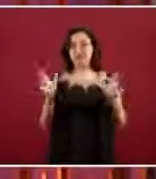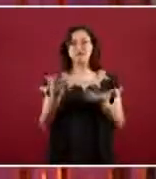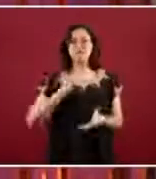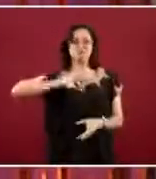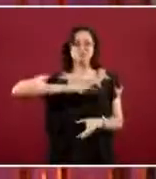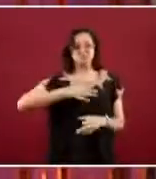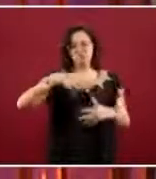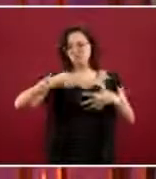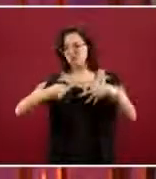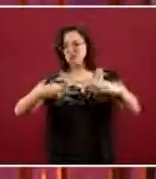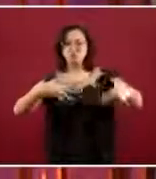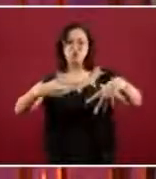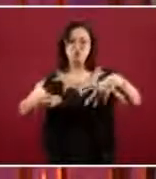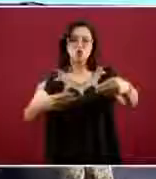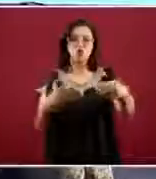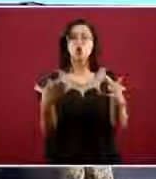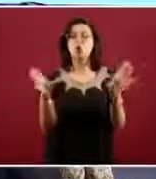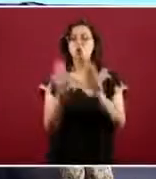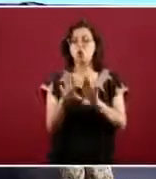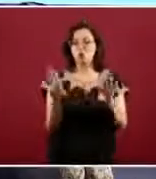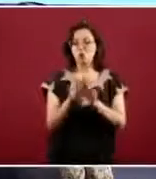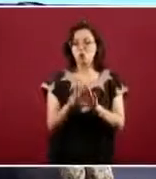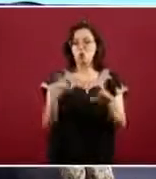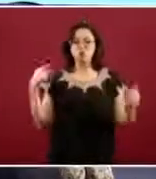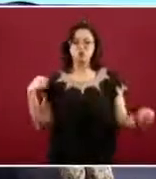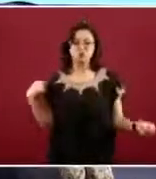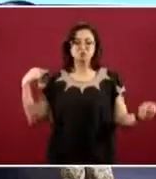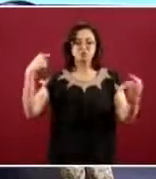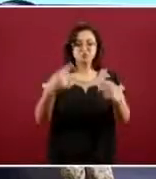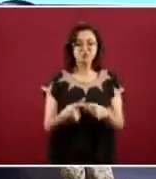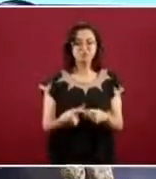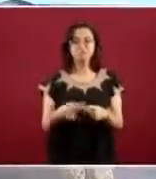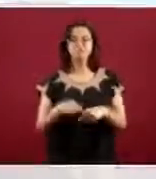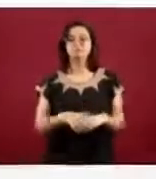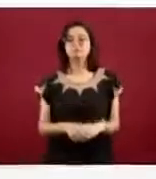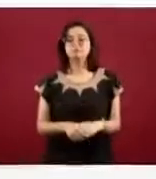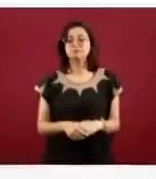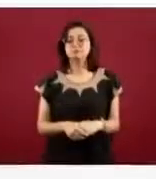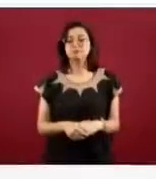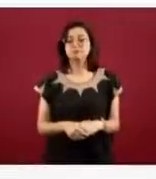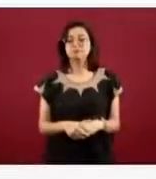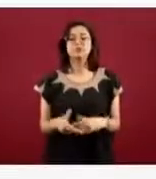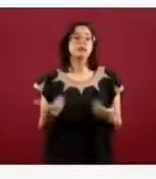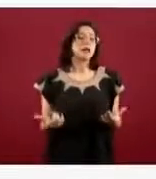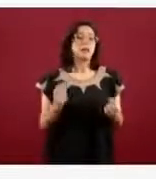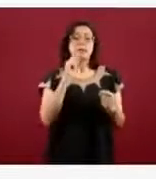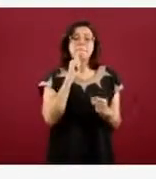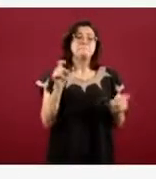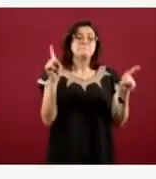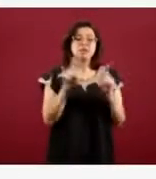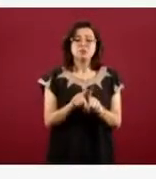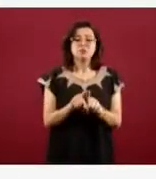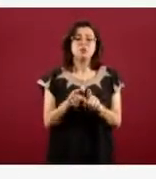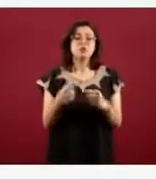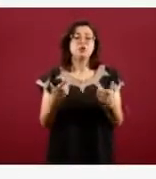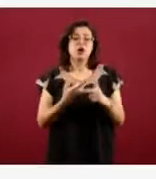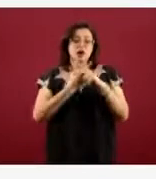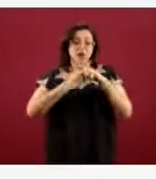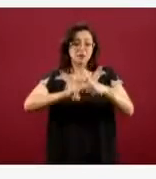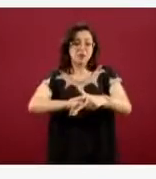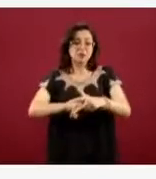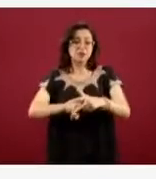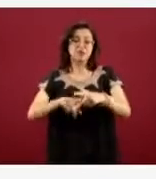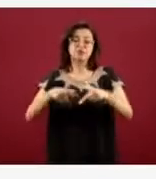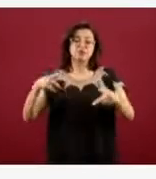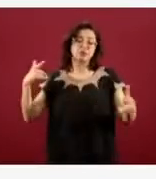llevando a cabo la transmisión en los últimos días y cómo se ha dado esta a través desde